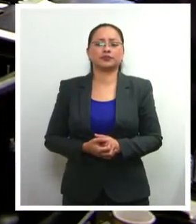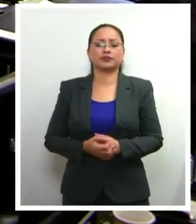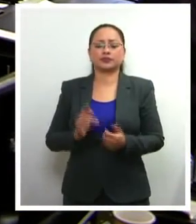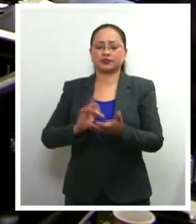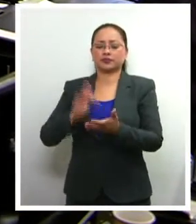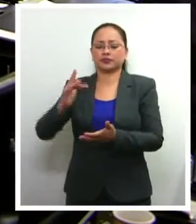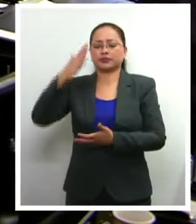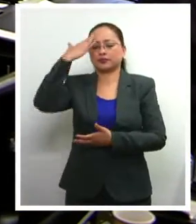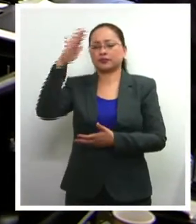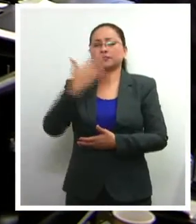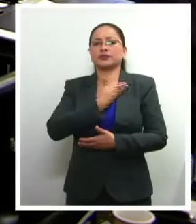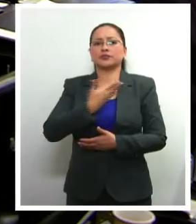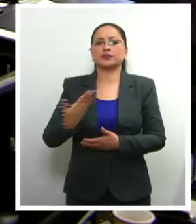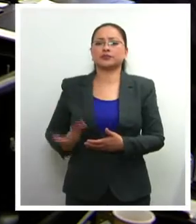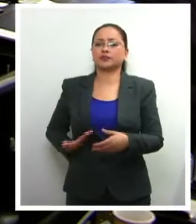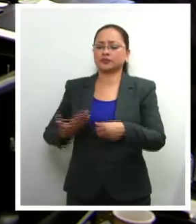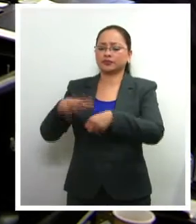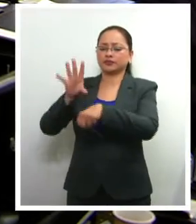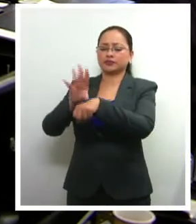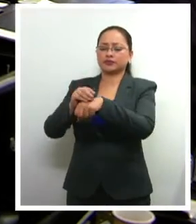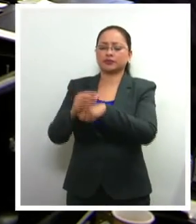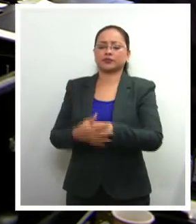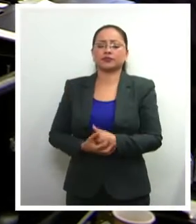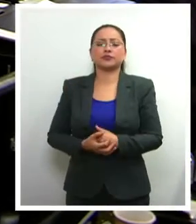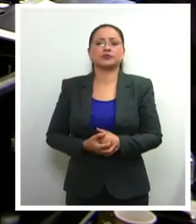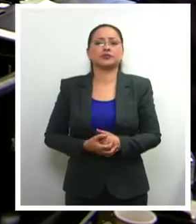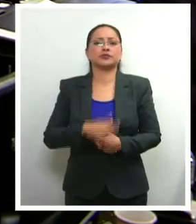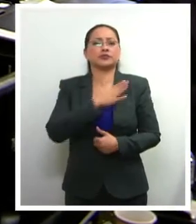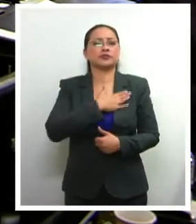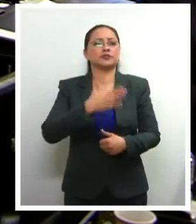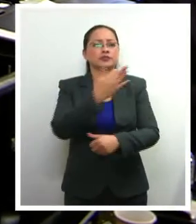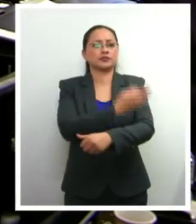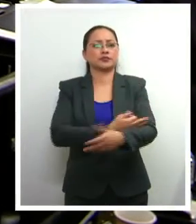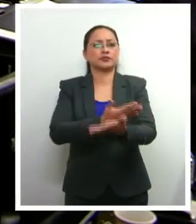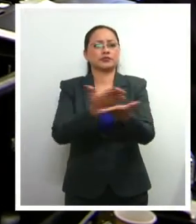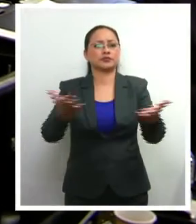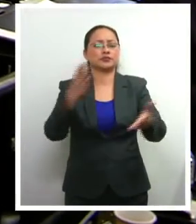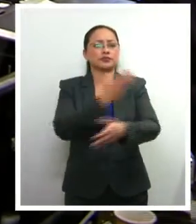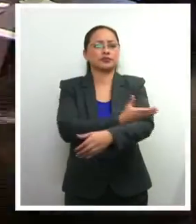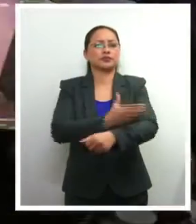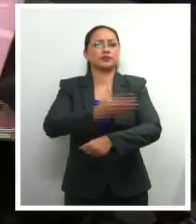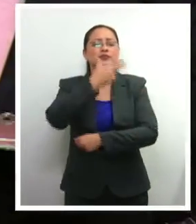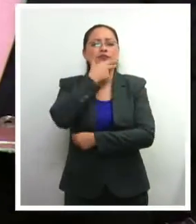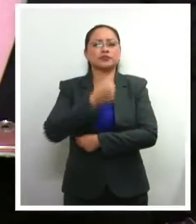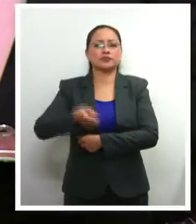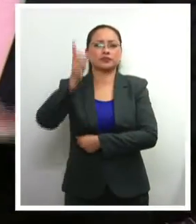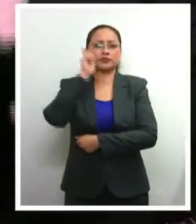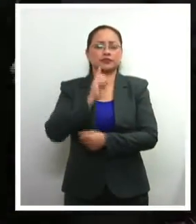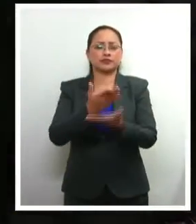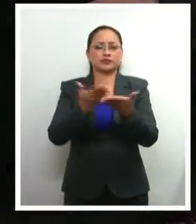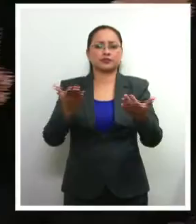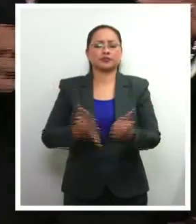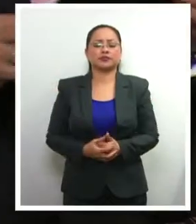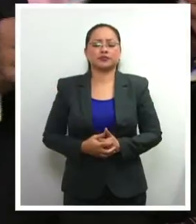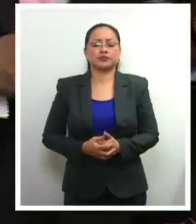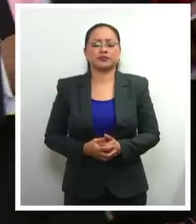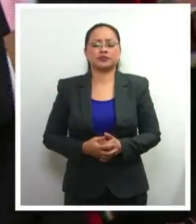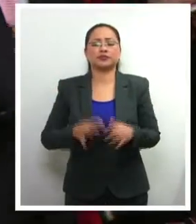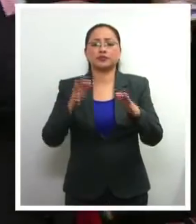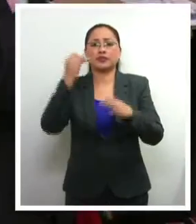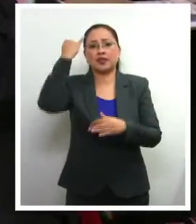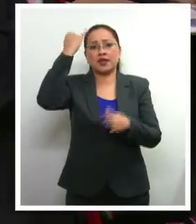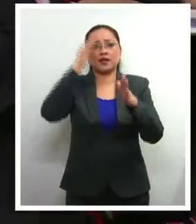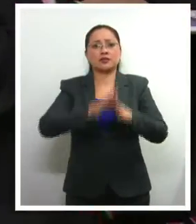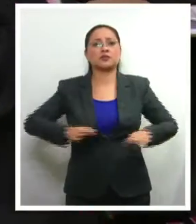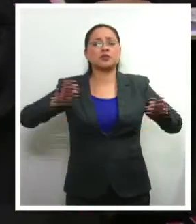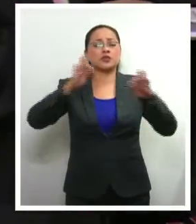Gracias, señor presidente. Con su permiso. Buenas tardes, compañeras y compañeros. Uno de los aspectos fundamentales de la